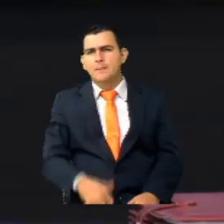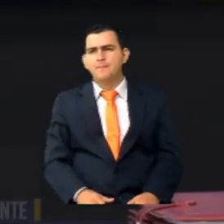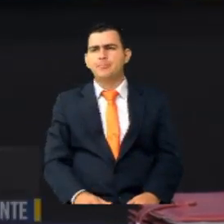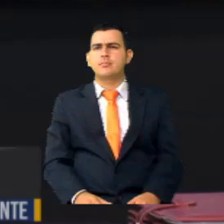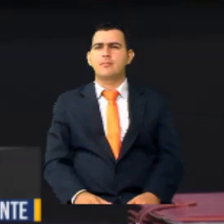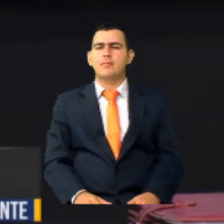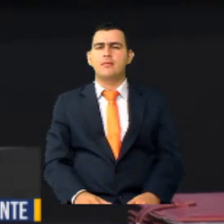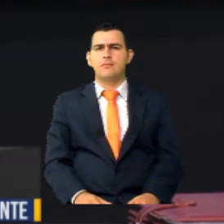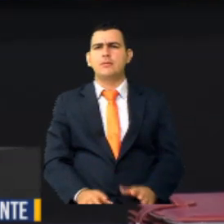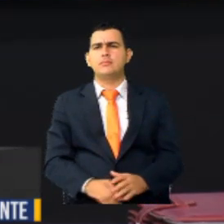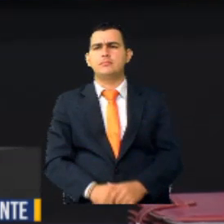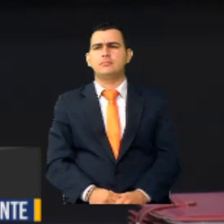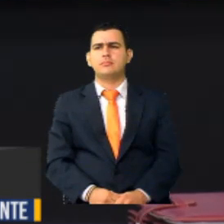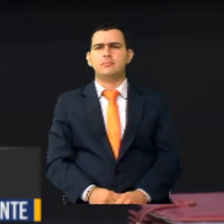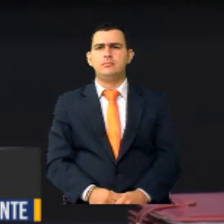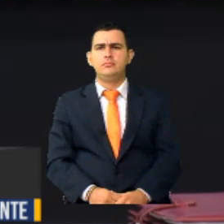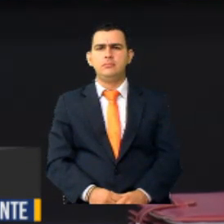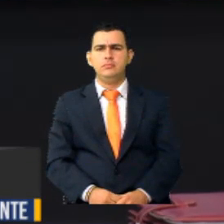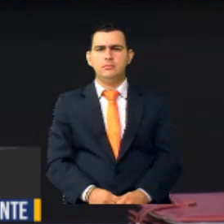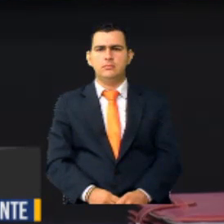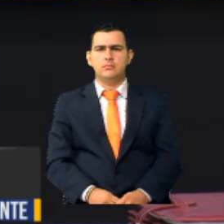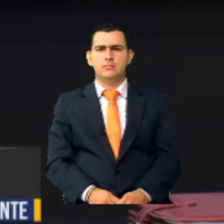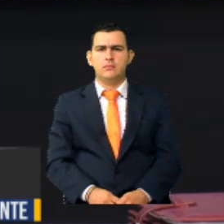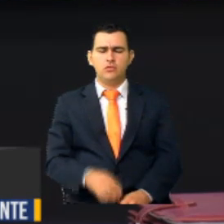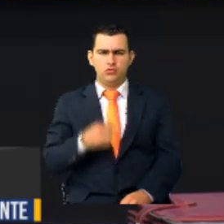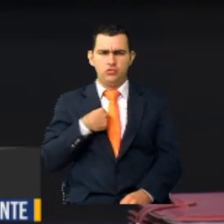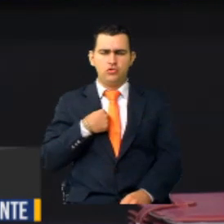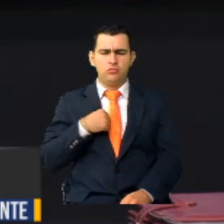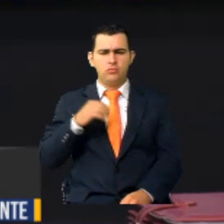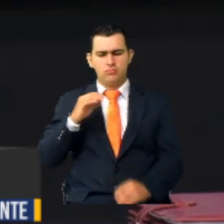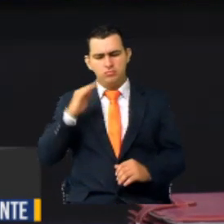Don Pedro, Horacio Henao es el nombre de institución,